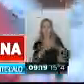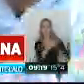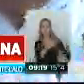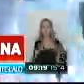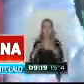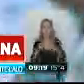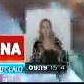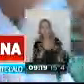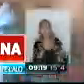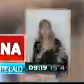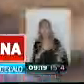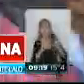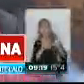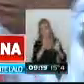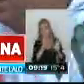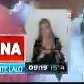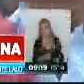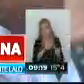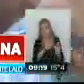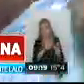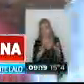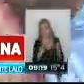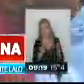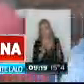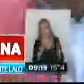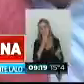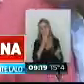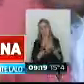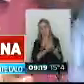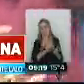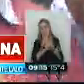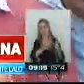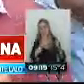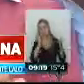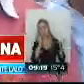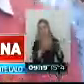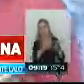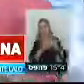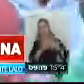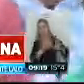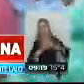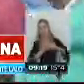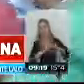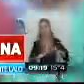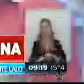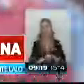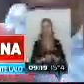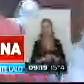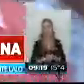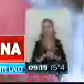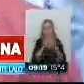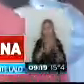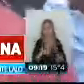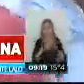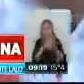¿eh? Sí, hubo que hacer un poquito de fuerza ahí, ¿eh? Empujar un poquito para llegar, pero bueno, hemos perdido el cubito, ahora lo vamos